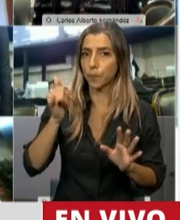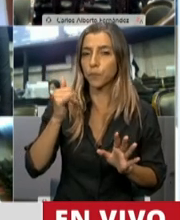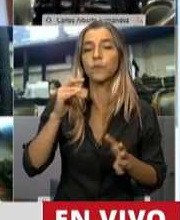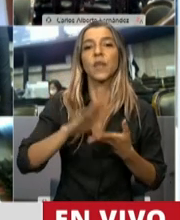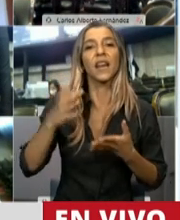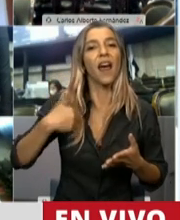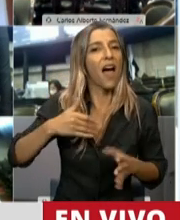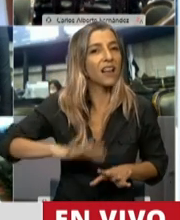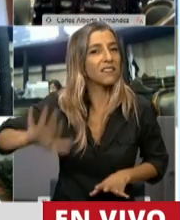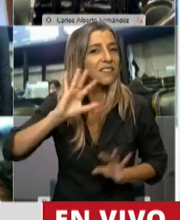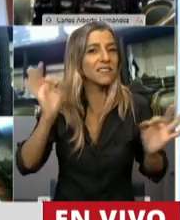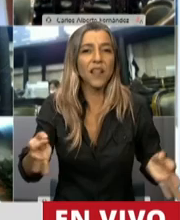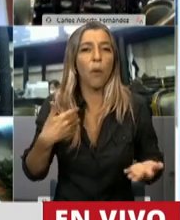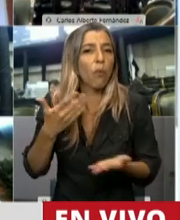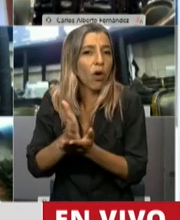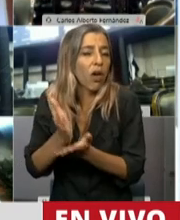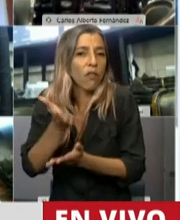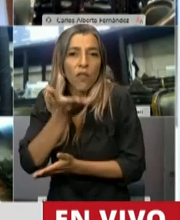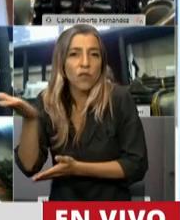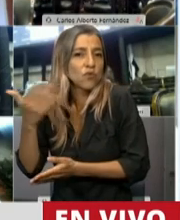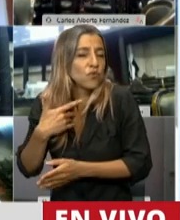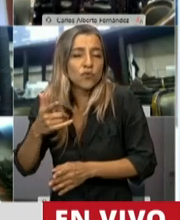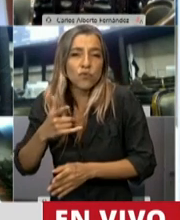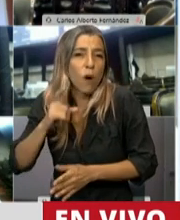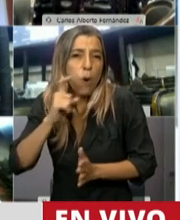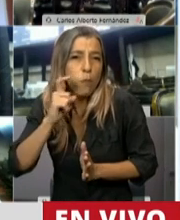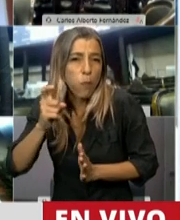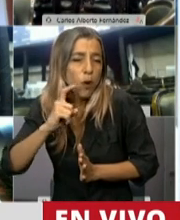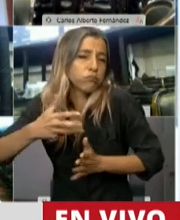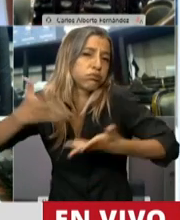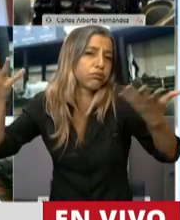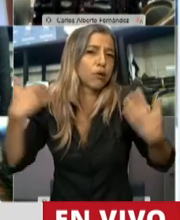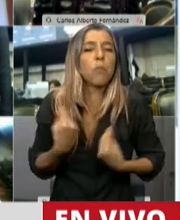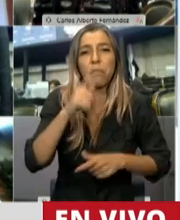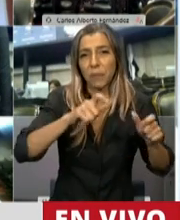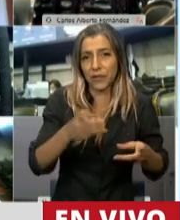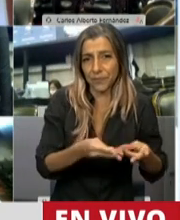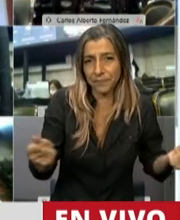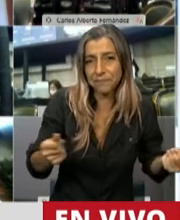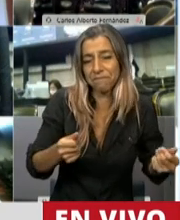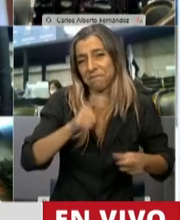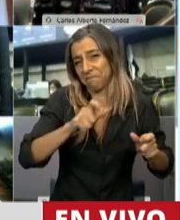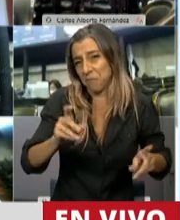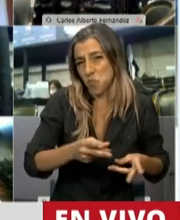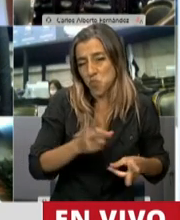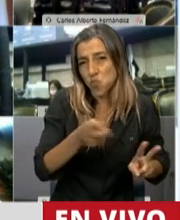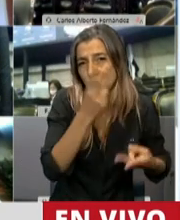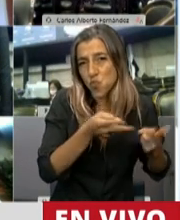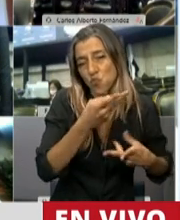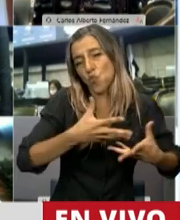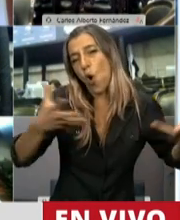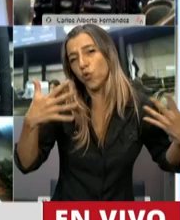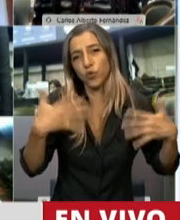se vulneran los derechos humanos permanentemente, que hay miles de exiliados y miles de muertos. A nosotros no nos van a ver haciendo